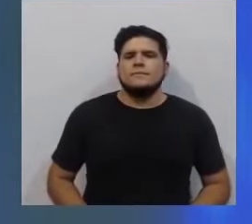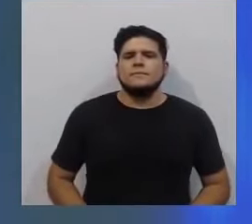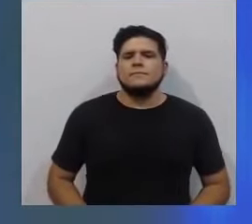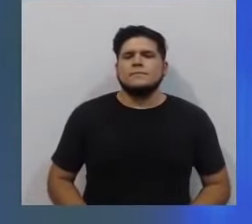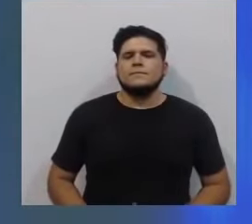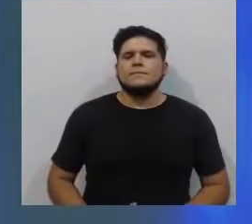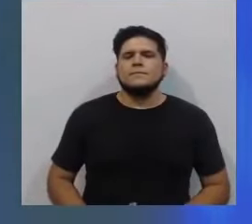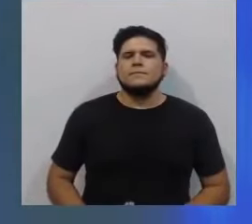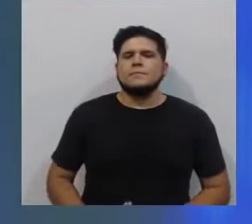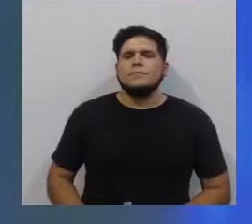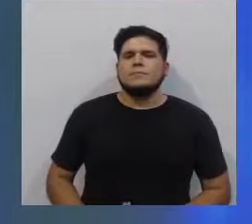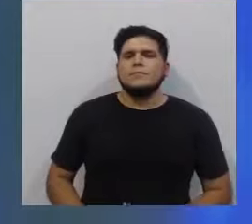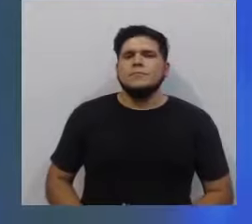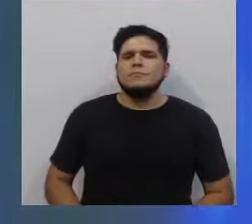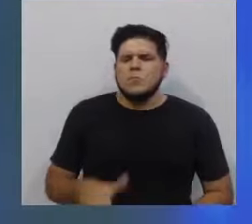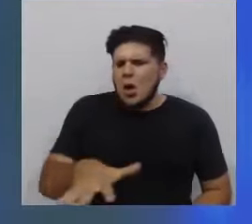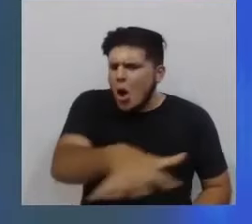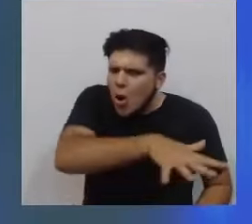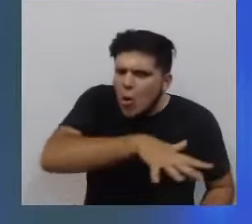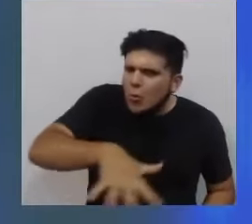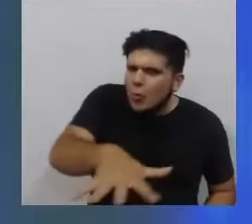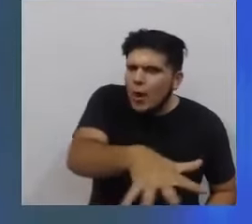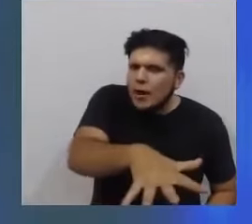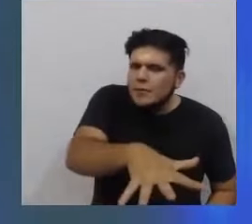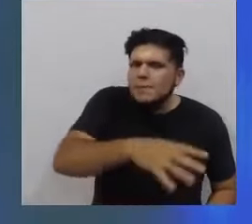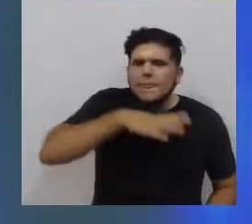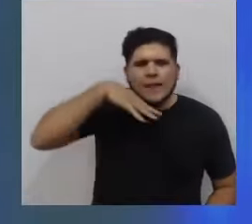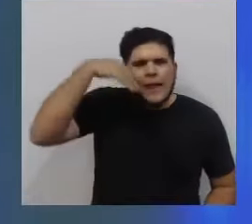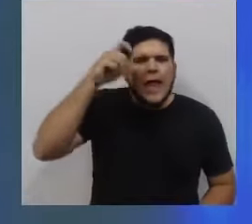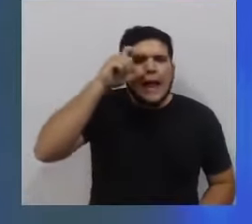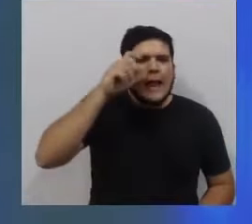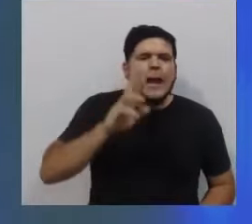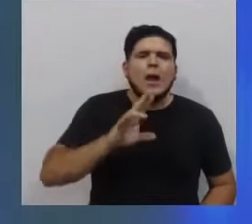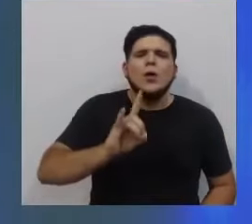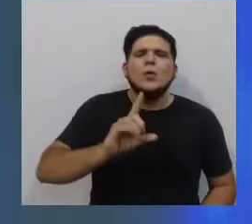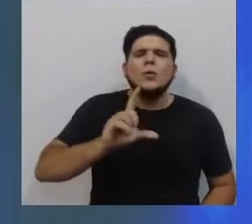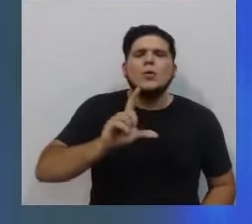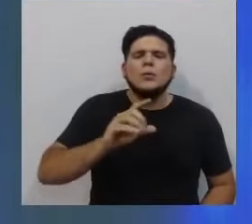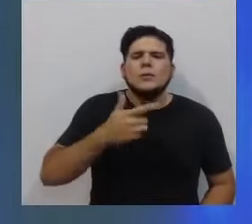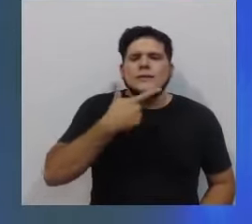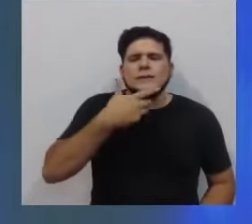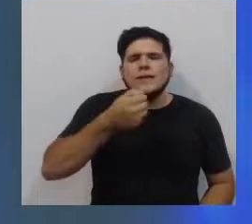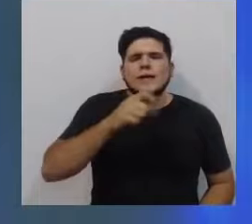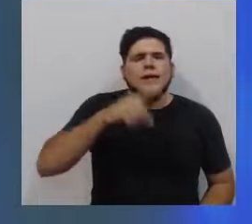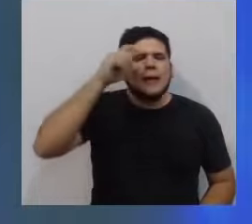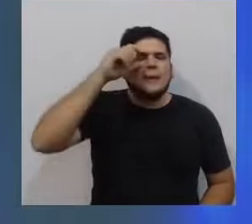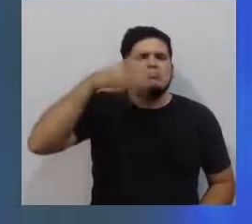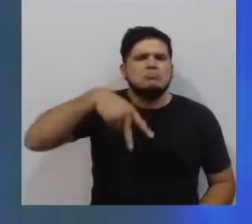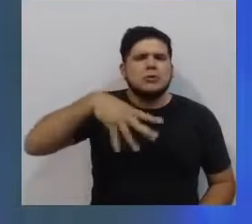profética un lugar en donde hechos históricos marcaron donde era